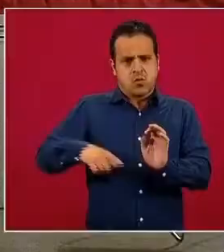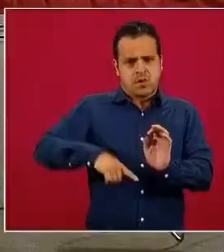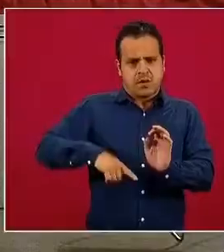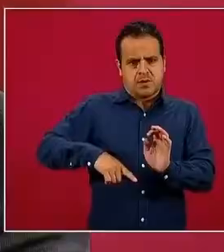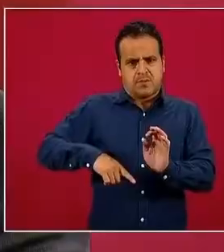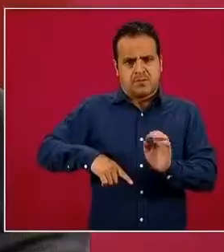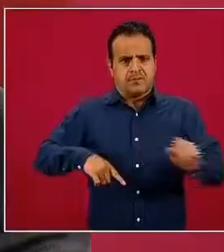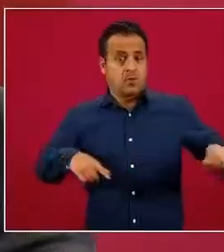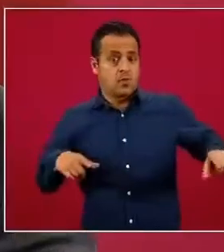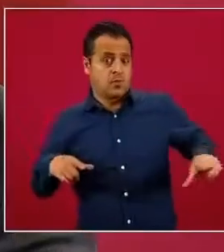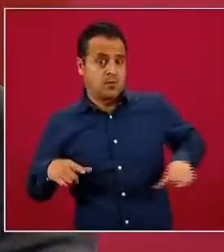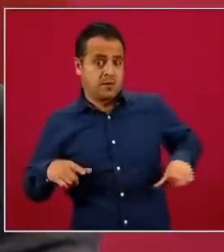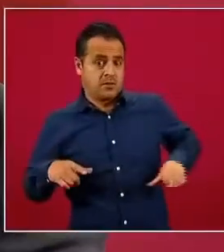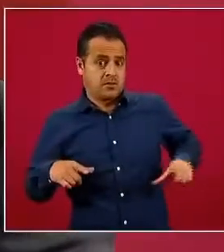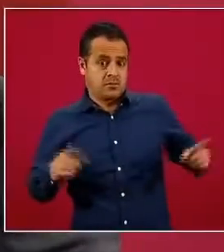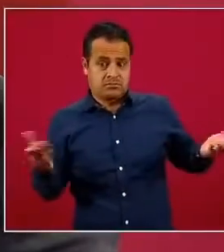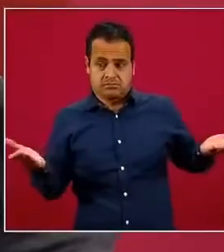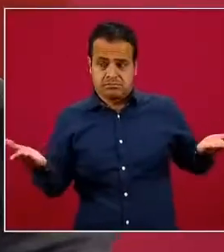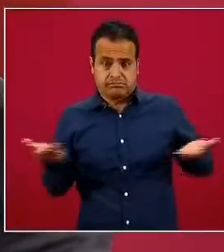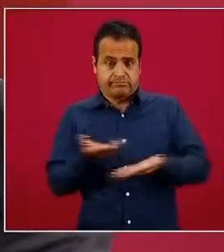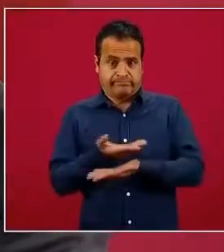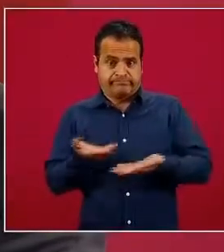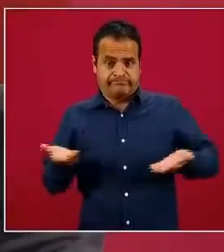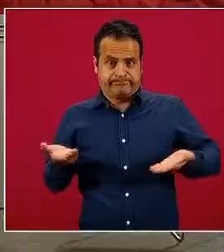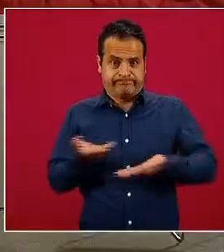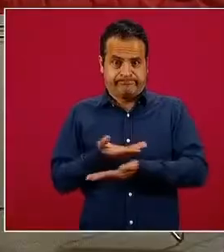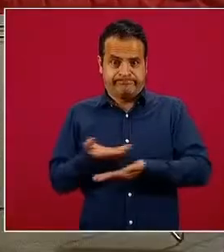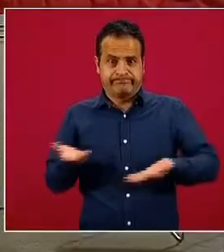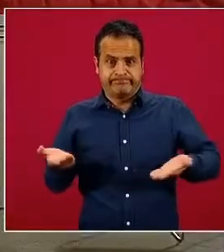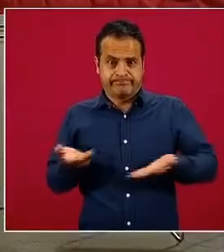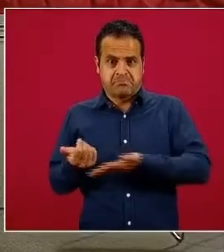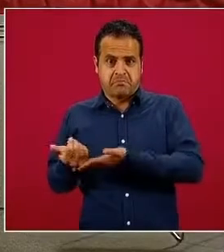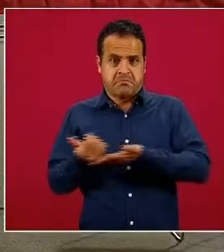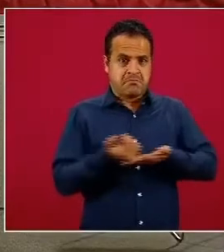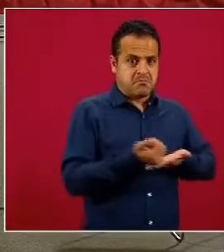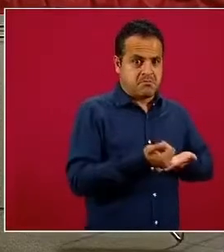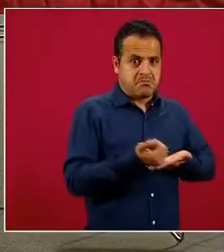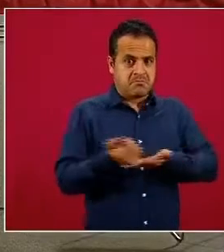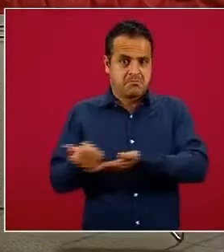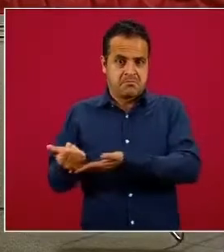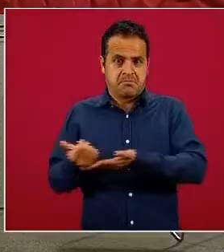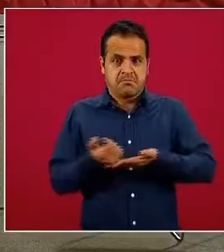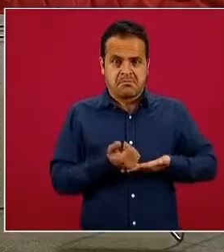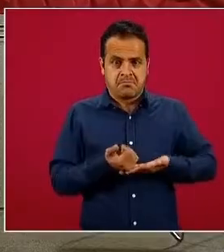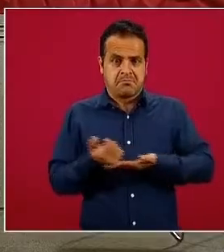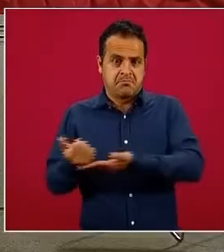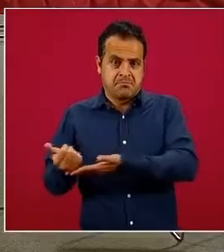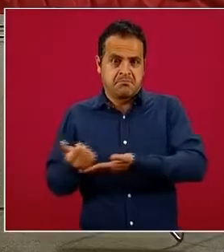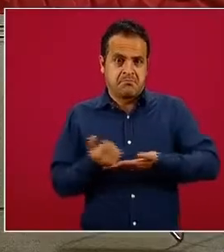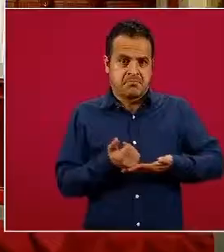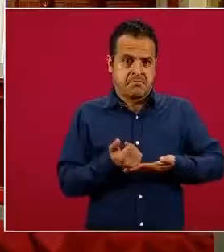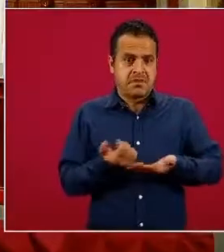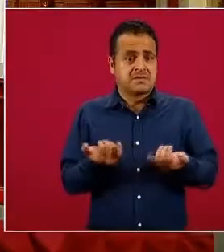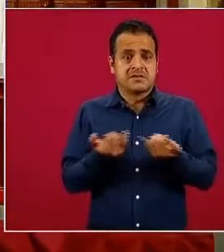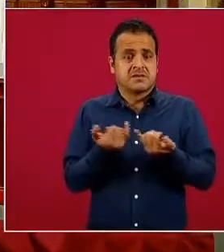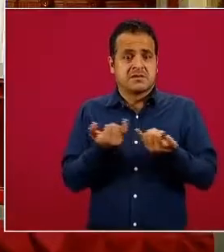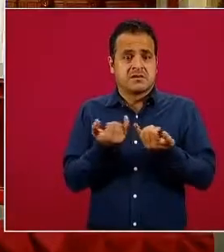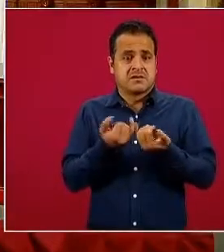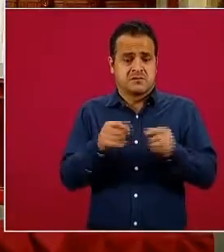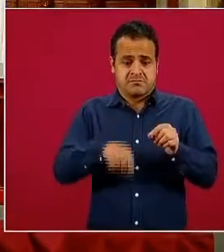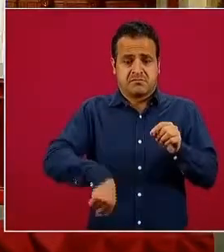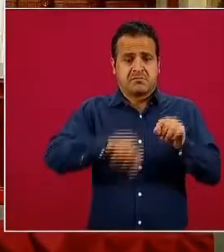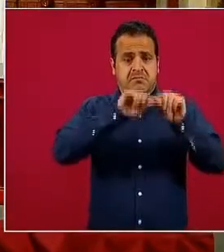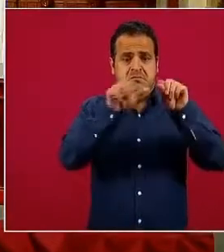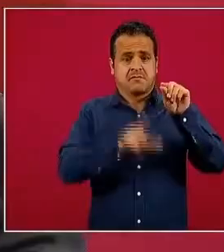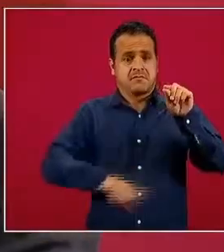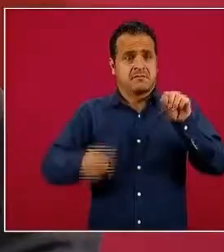estados correspondientes, ayuda a una acción conjunta. Sería lo mismo que pensáramos la frontera entre dos entidades federativas de México o